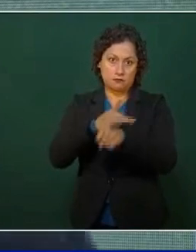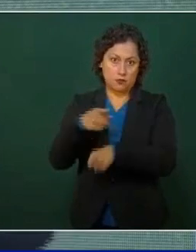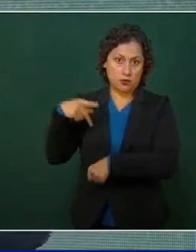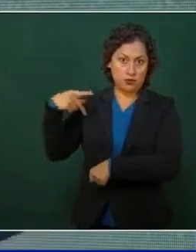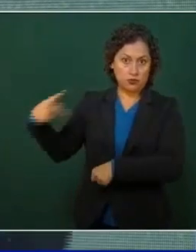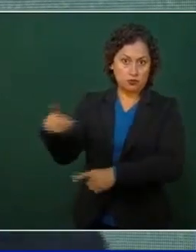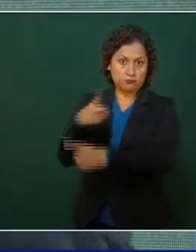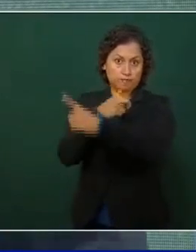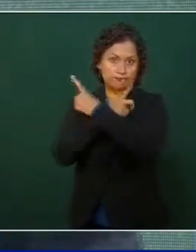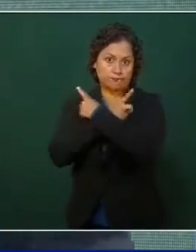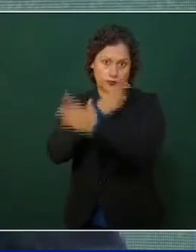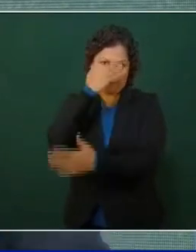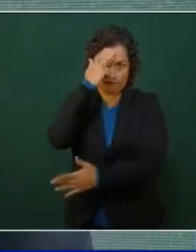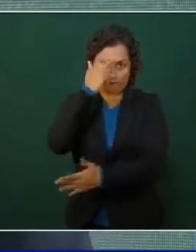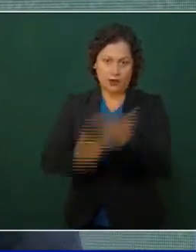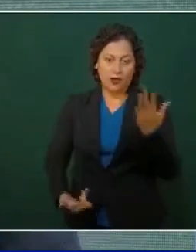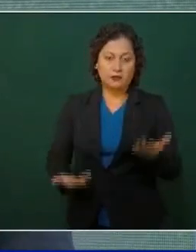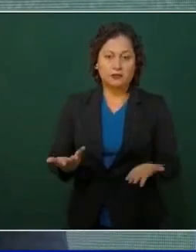No se puede